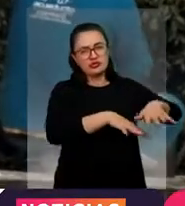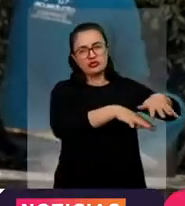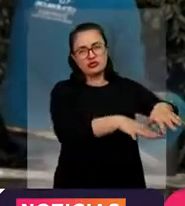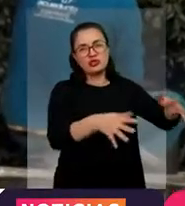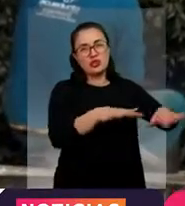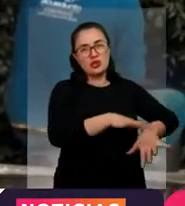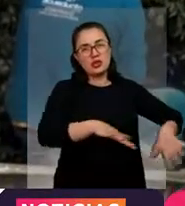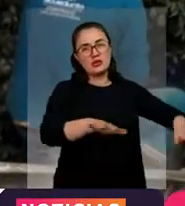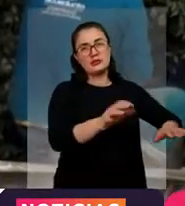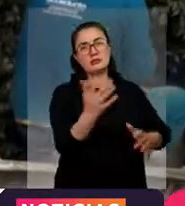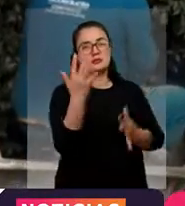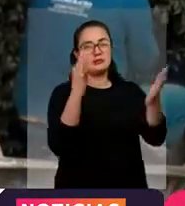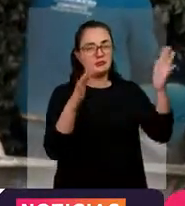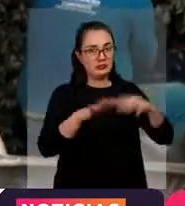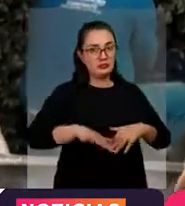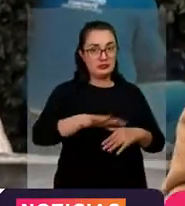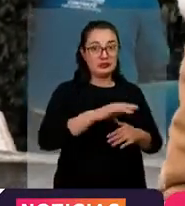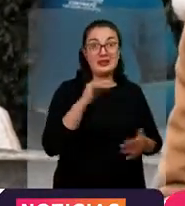también